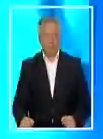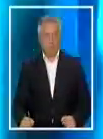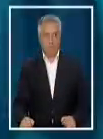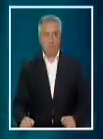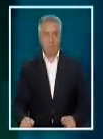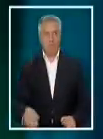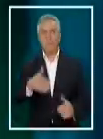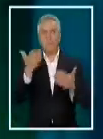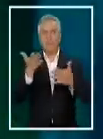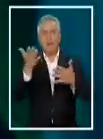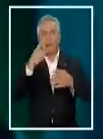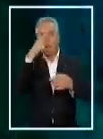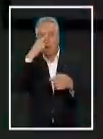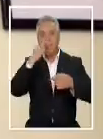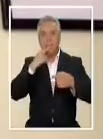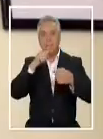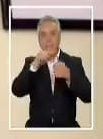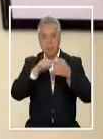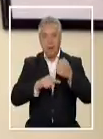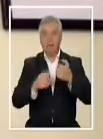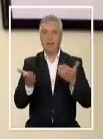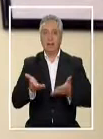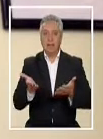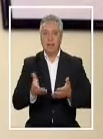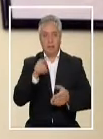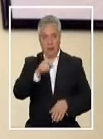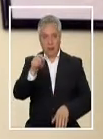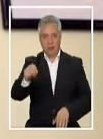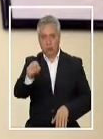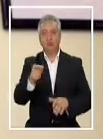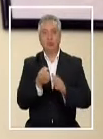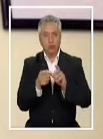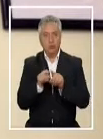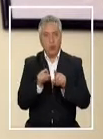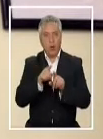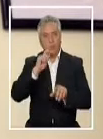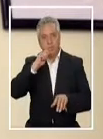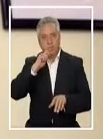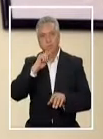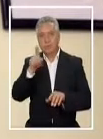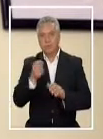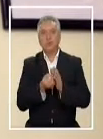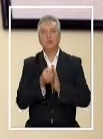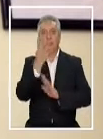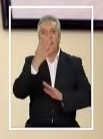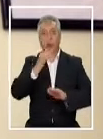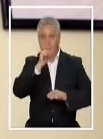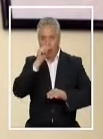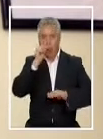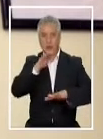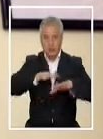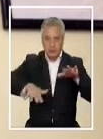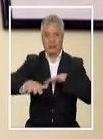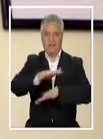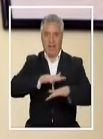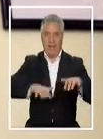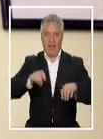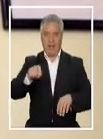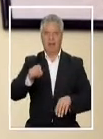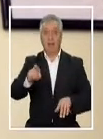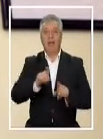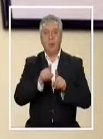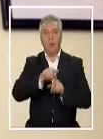Este perfil es aquellos nuevos traficantes que tienen asociado